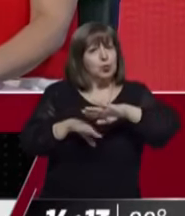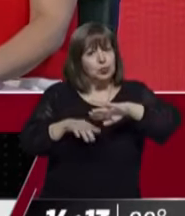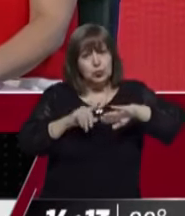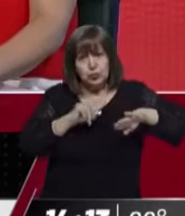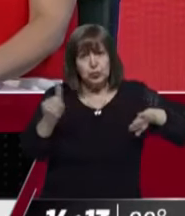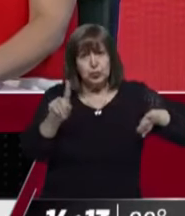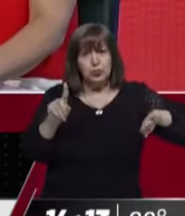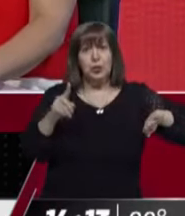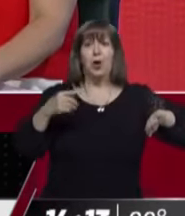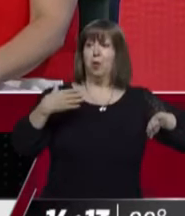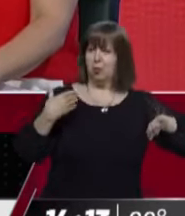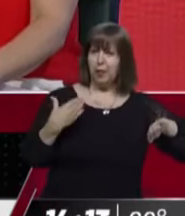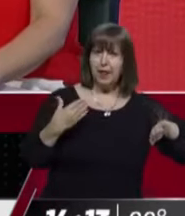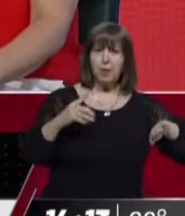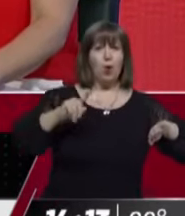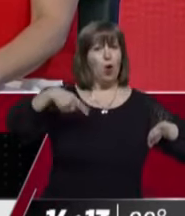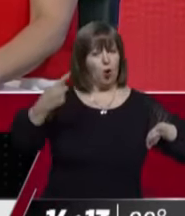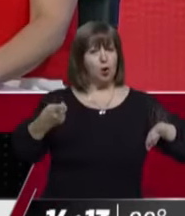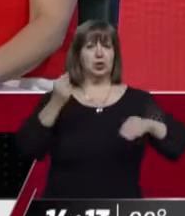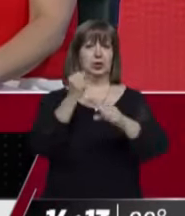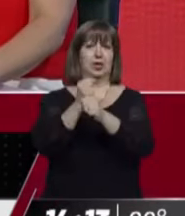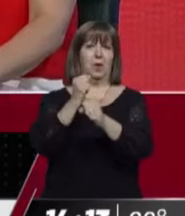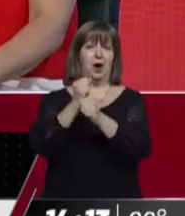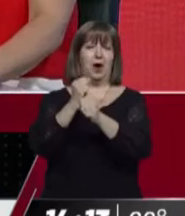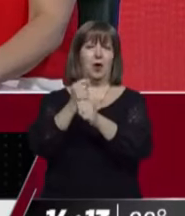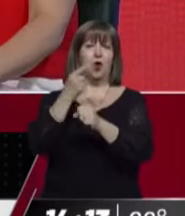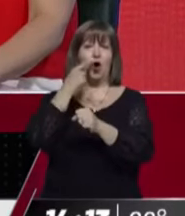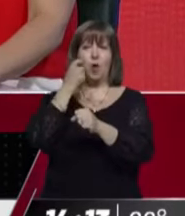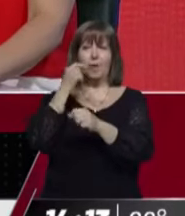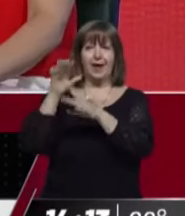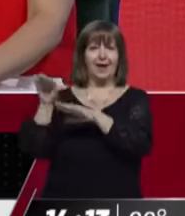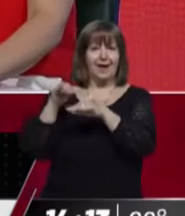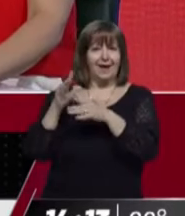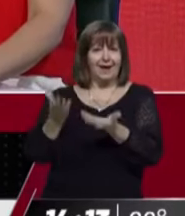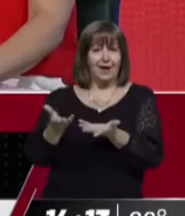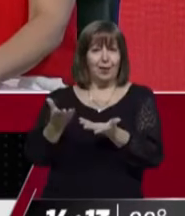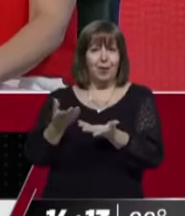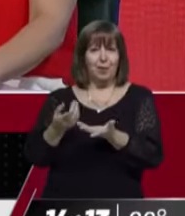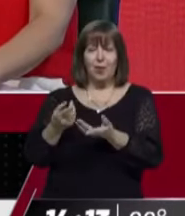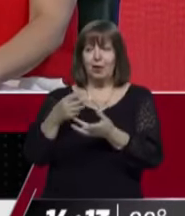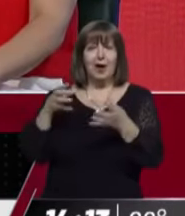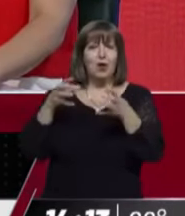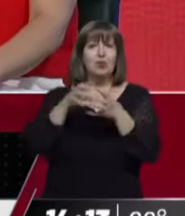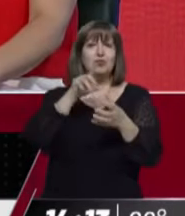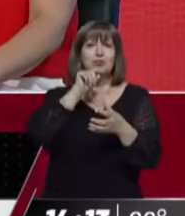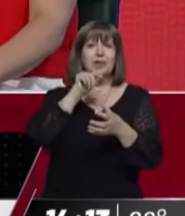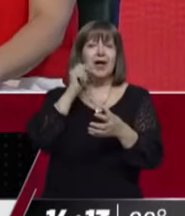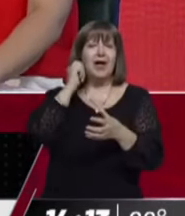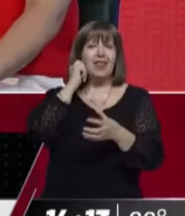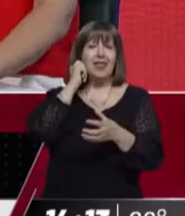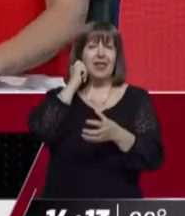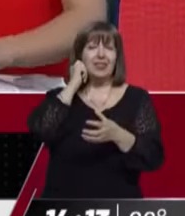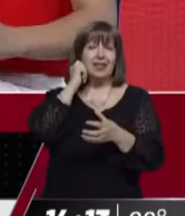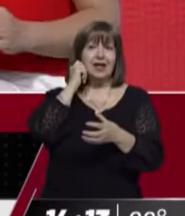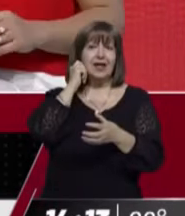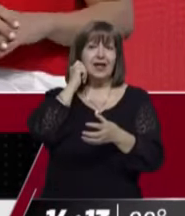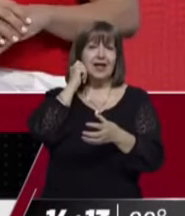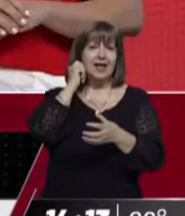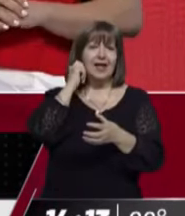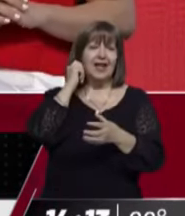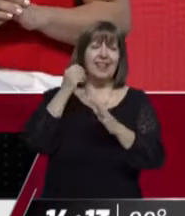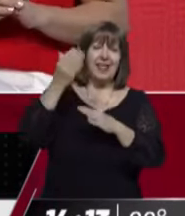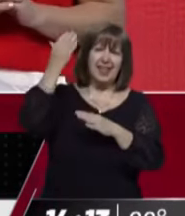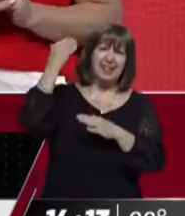Así que estamos con Donna para que nos hable de su tarea como árbitra. Debutó a los 16 años. Hola, Donna.